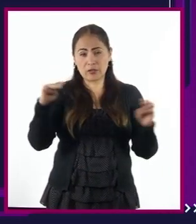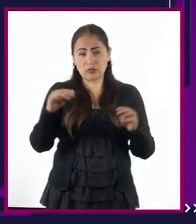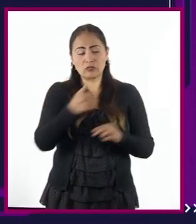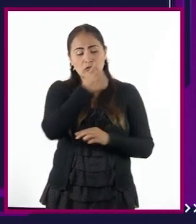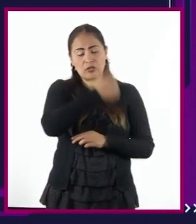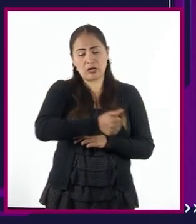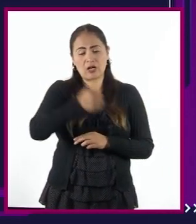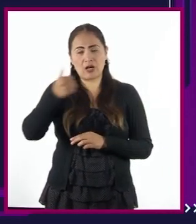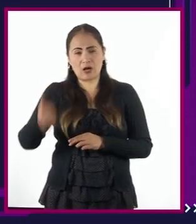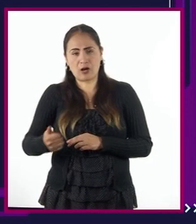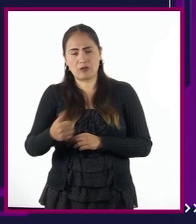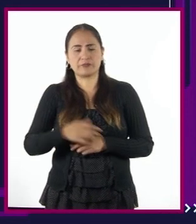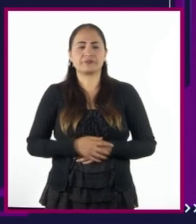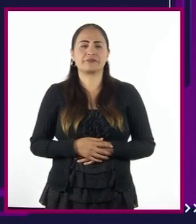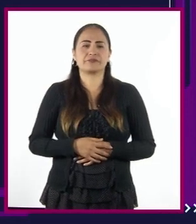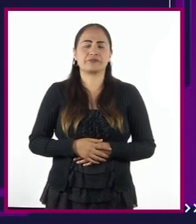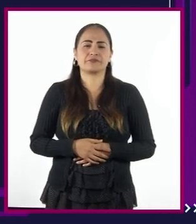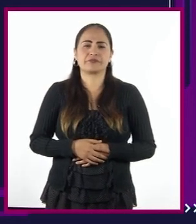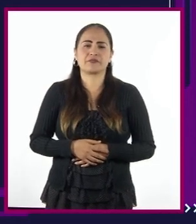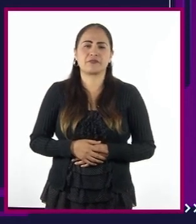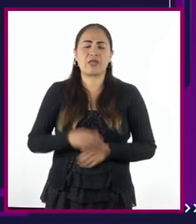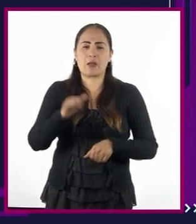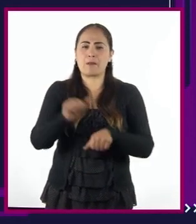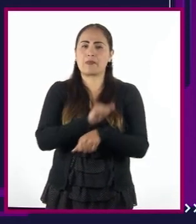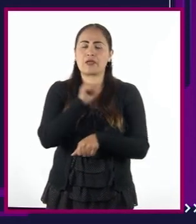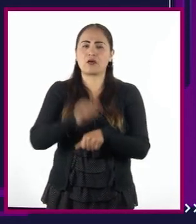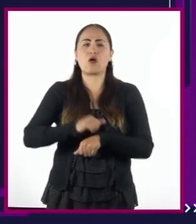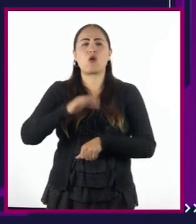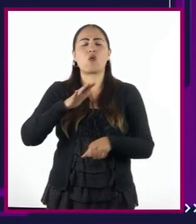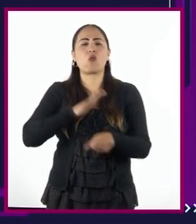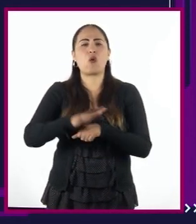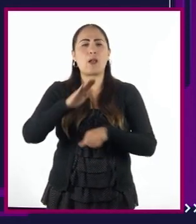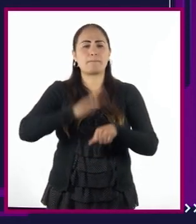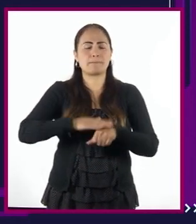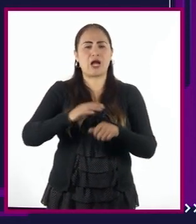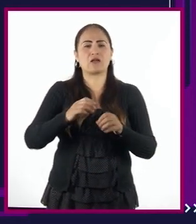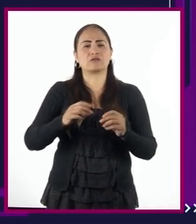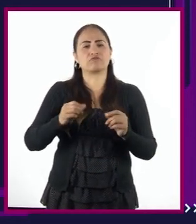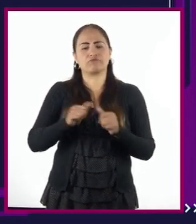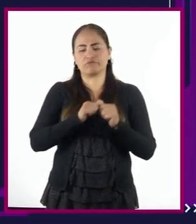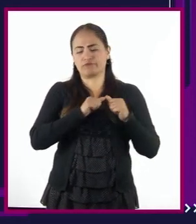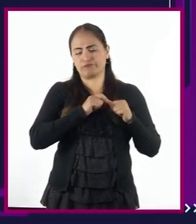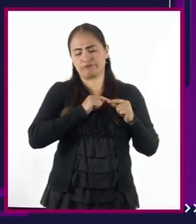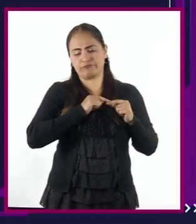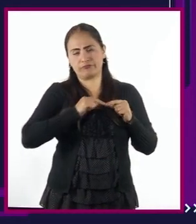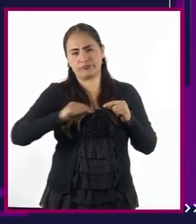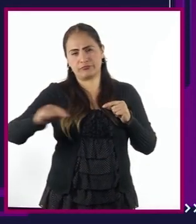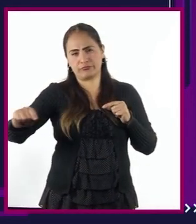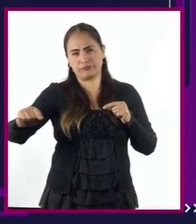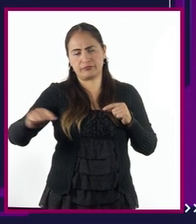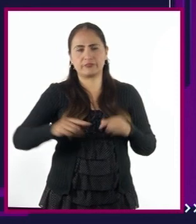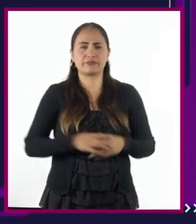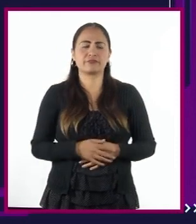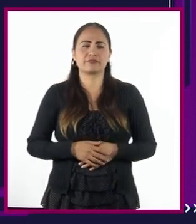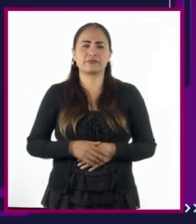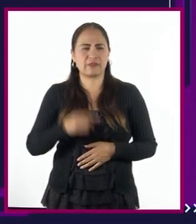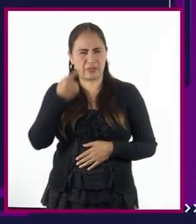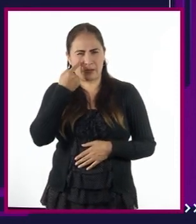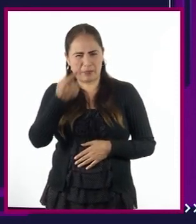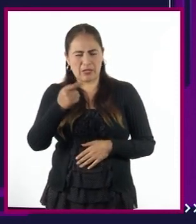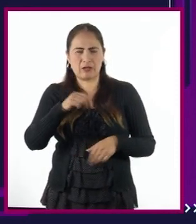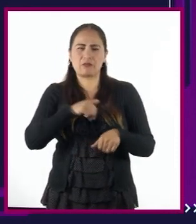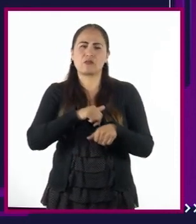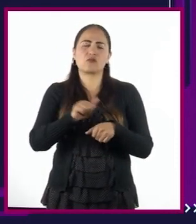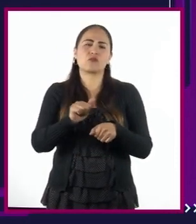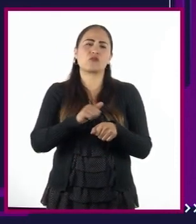¿Qué vehículo recorrió mayor distancia? La gráfica nos permite identificar que el vehículo